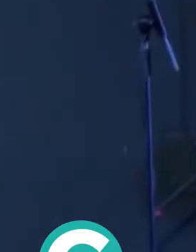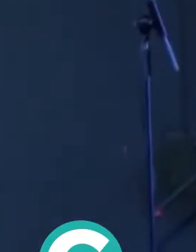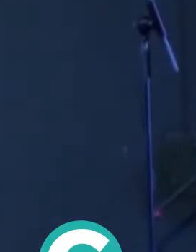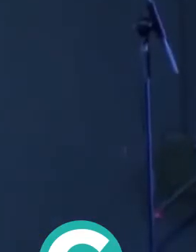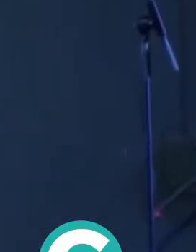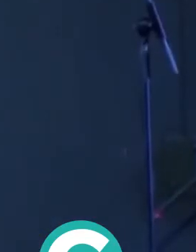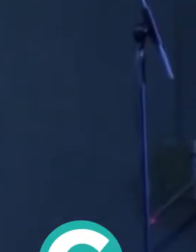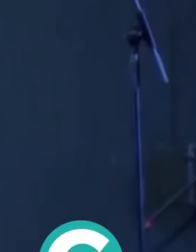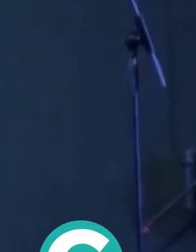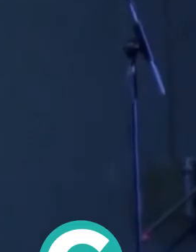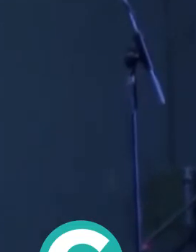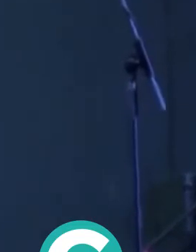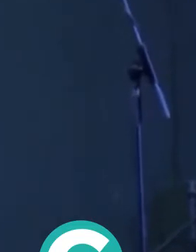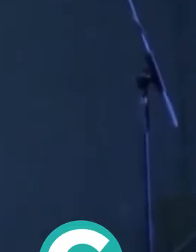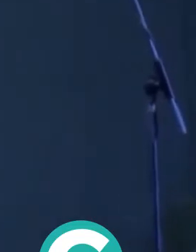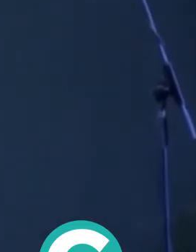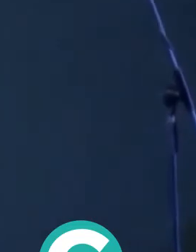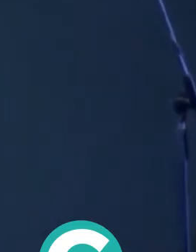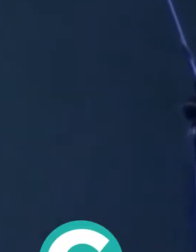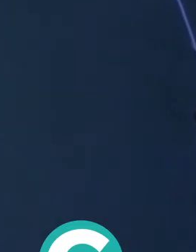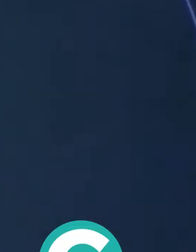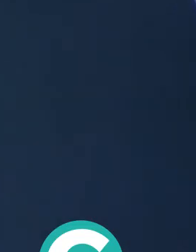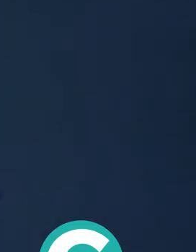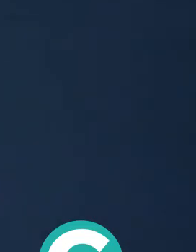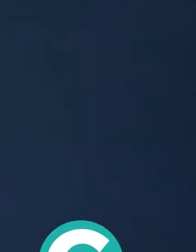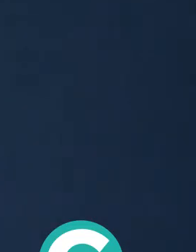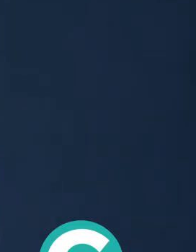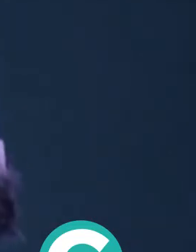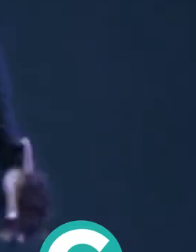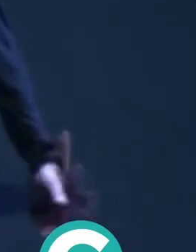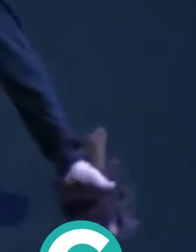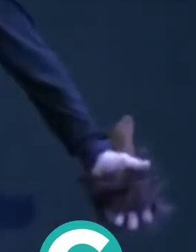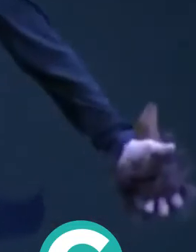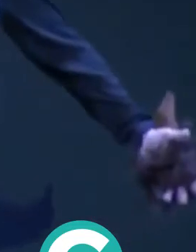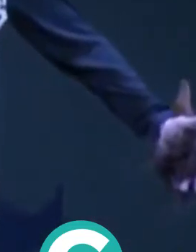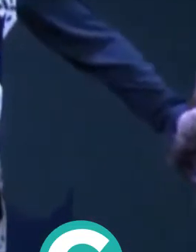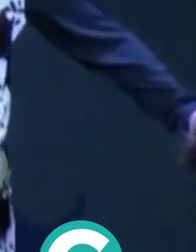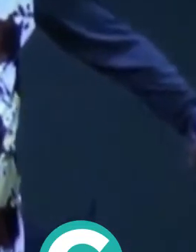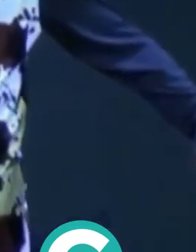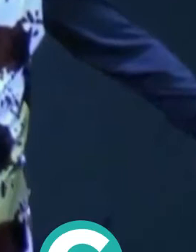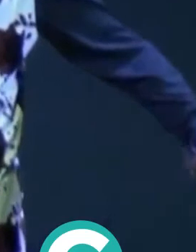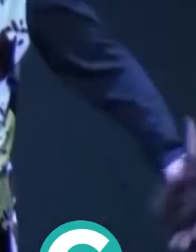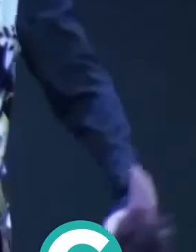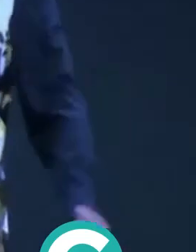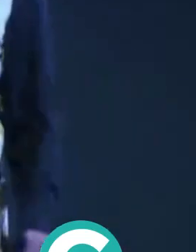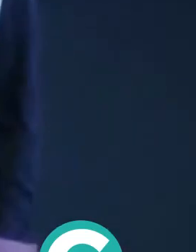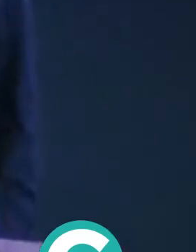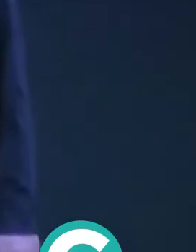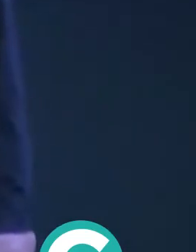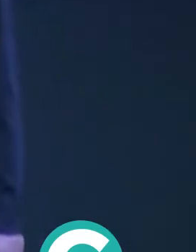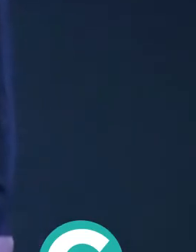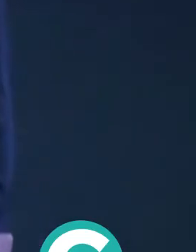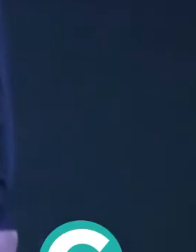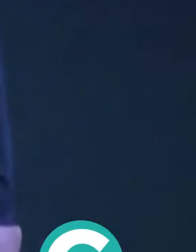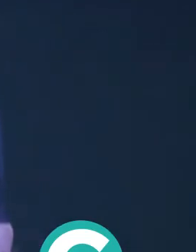Esta cabra hermosa es una señora, no es una cualquiera de raza payoya. Si tú a mi posilga